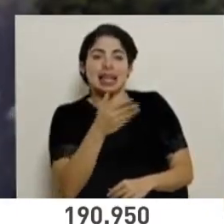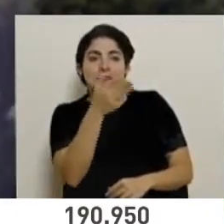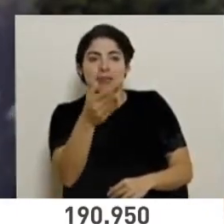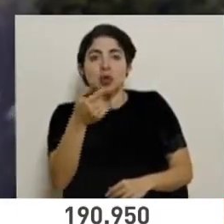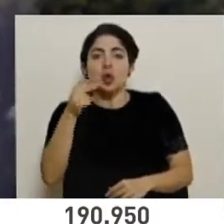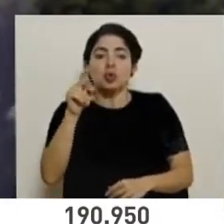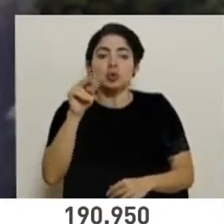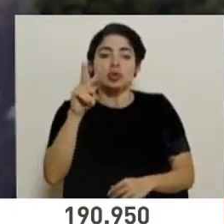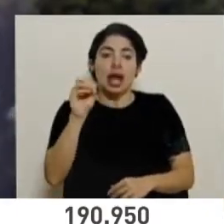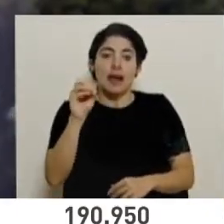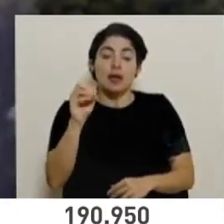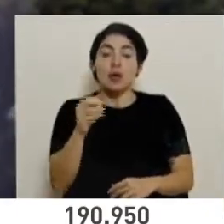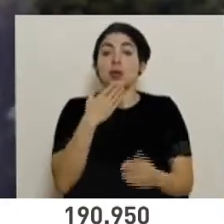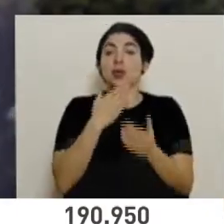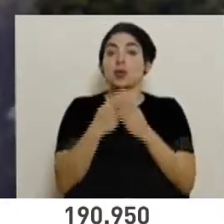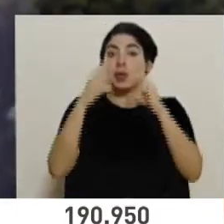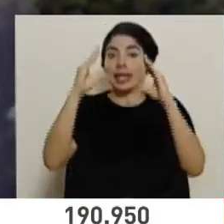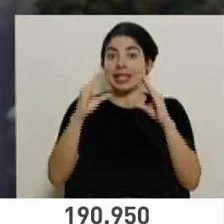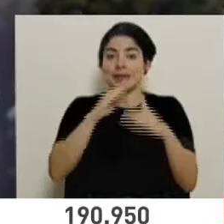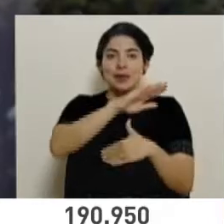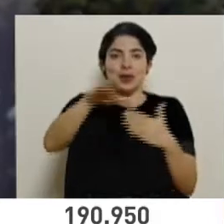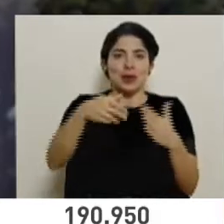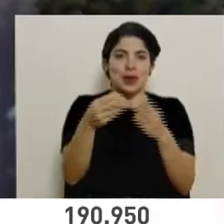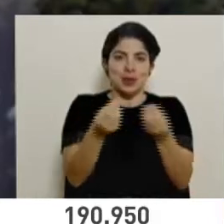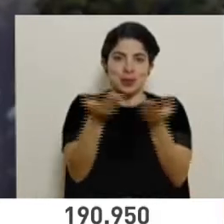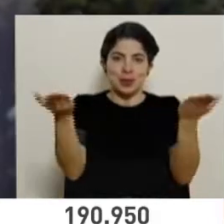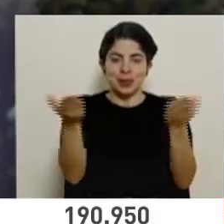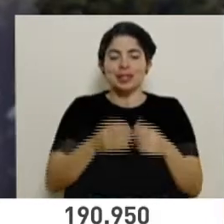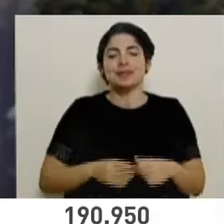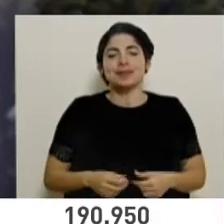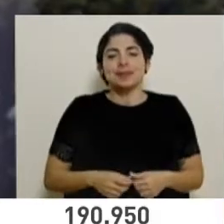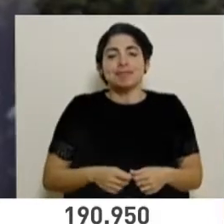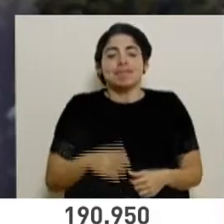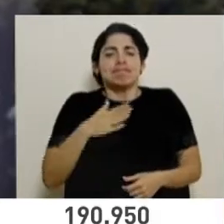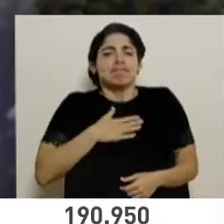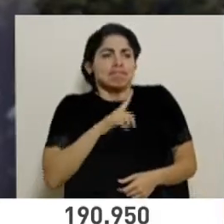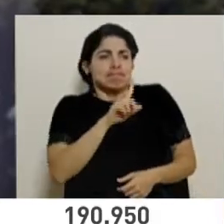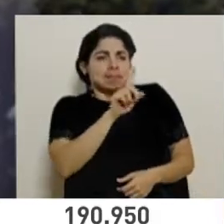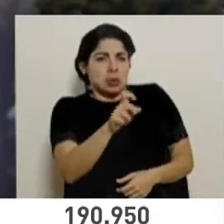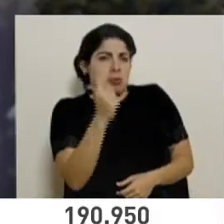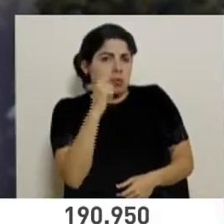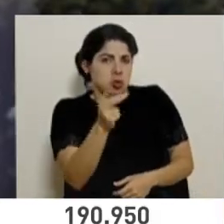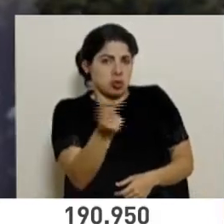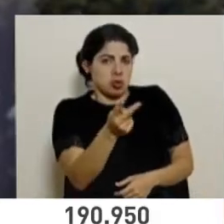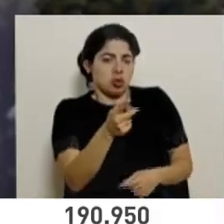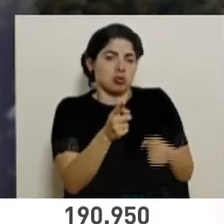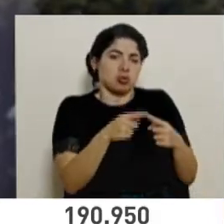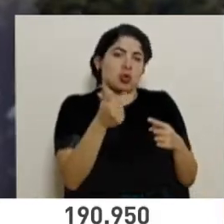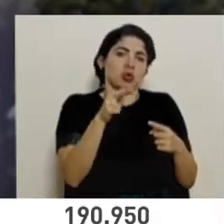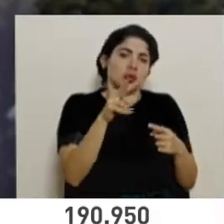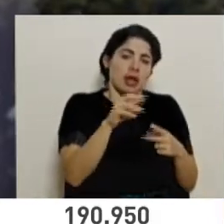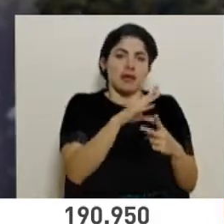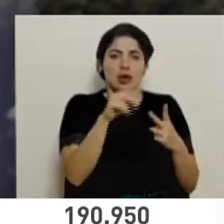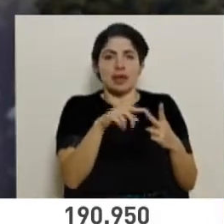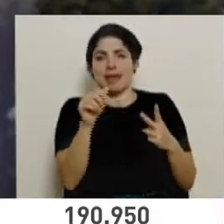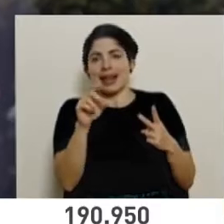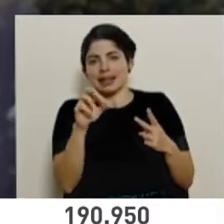don Gustavo y muy buenas tardes a toda la audiencia. Consultas para ambos, para don Gustavo y para don